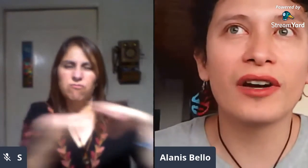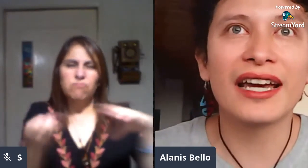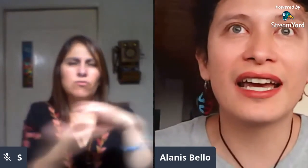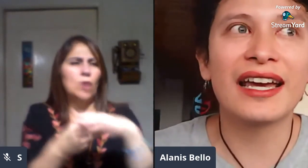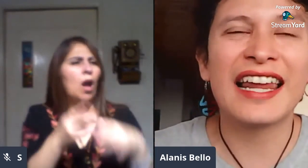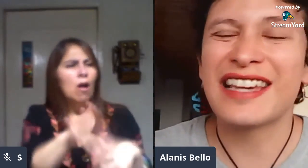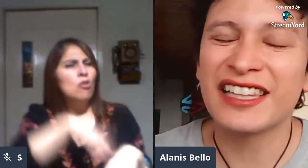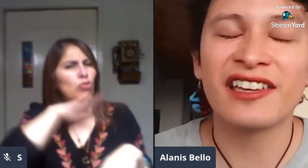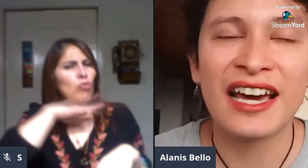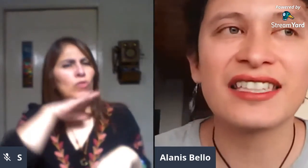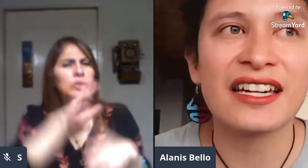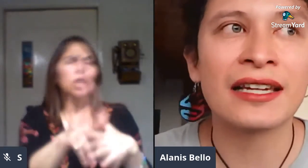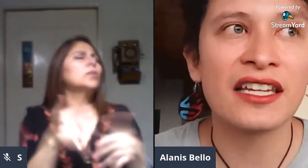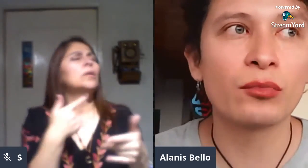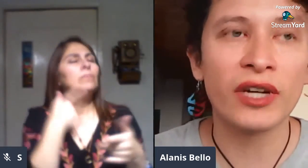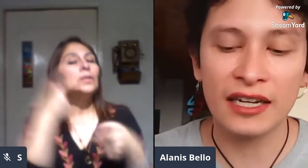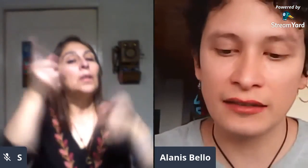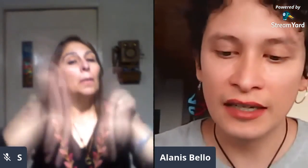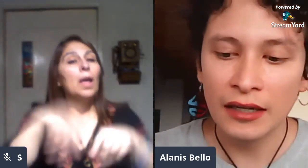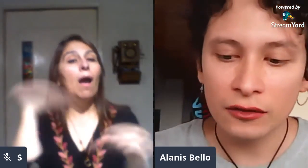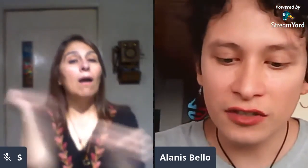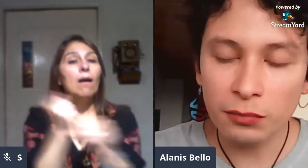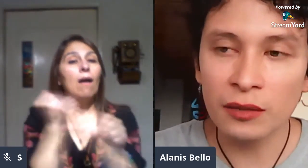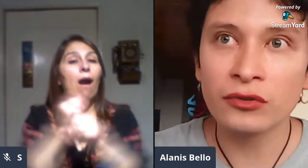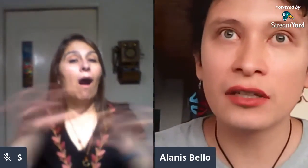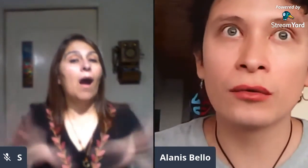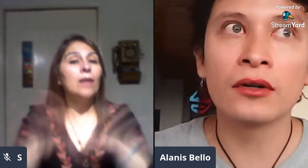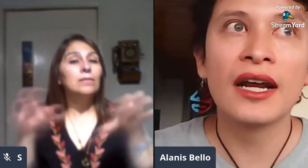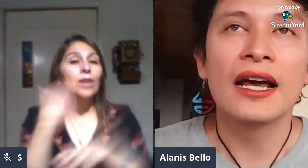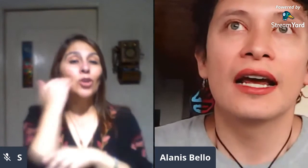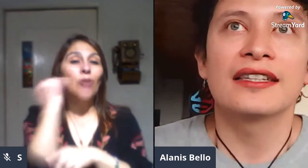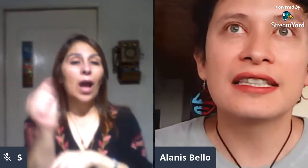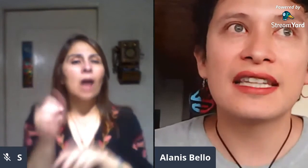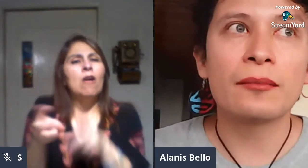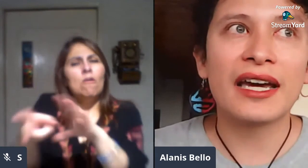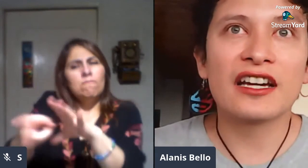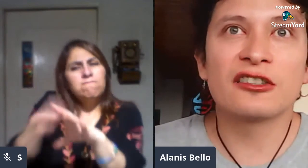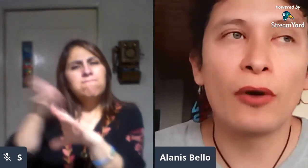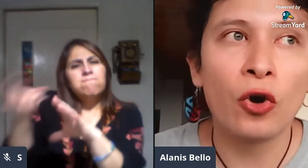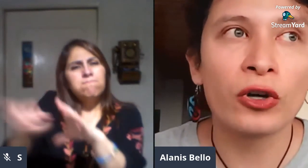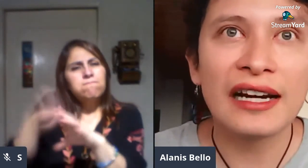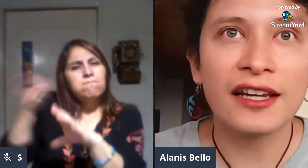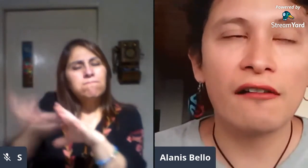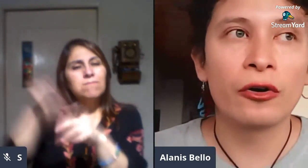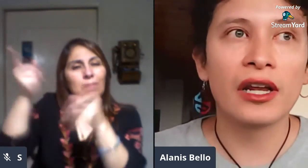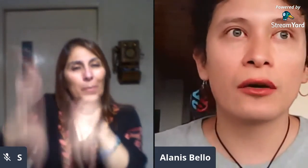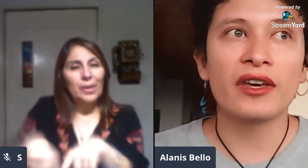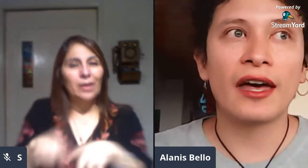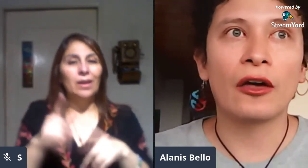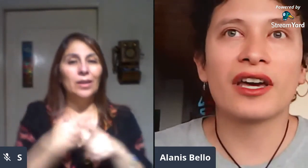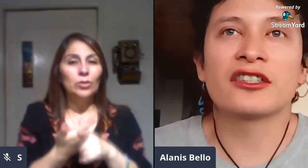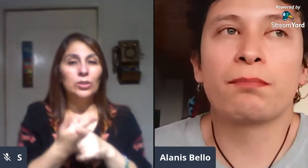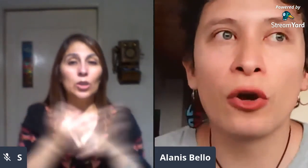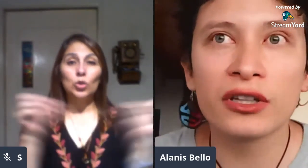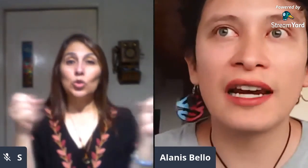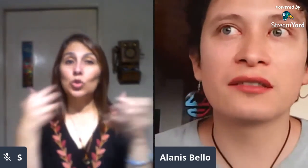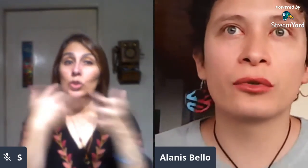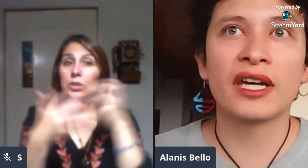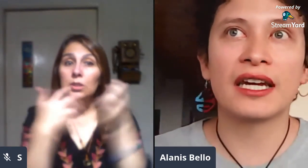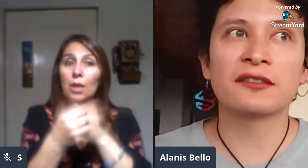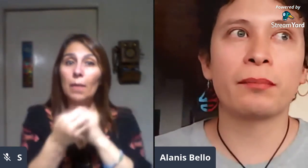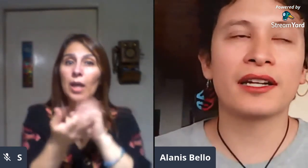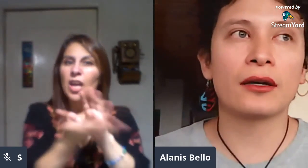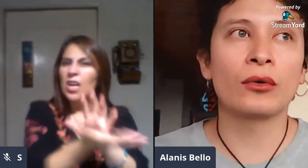trabajo las actividades que hacen las mujeres. Entonces, vivimos en un sistema que explota el trabajo del cuidado, que explota